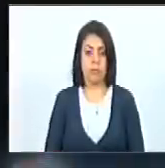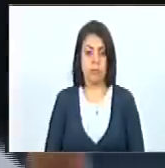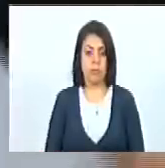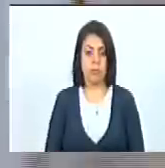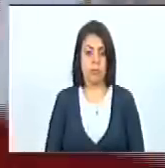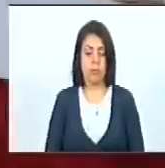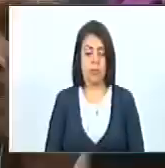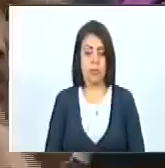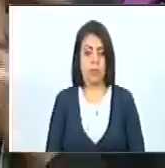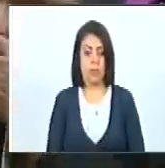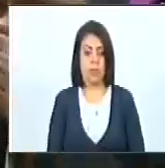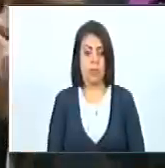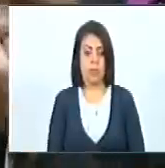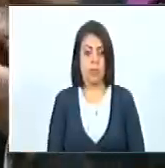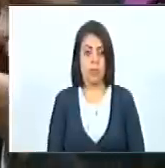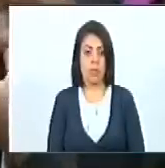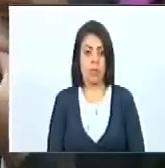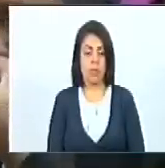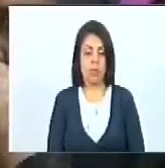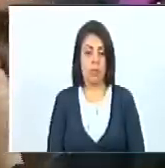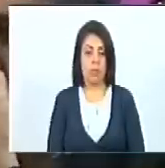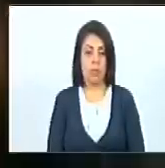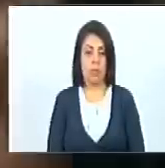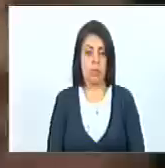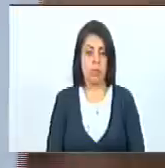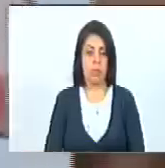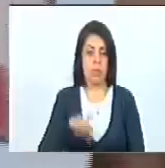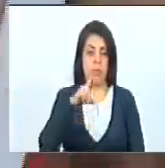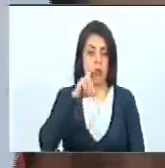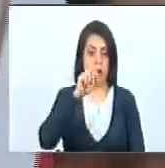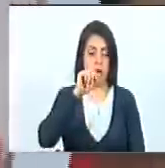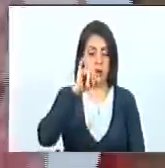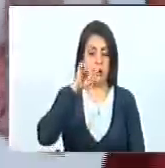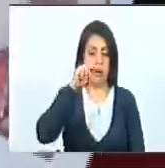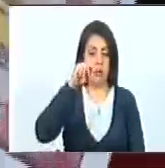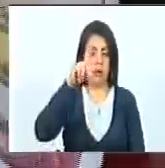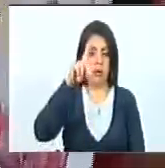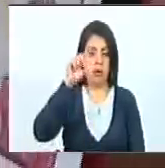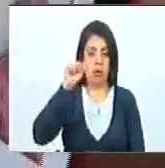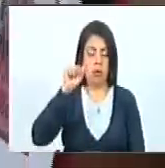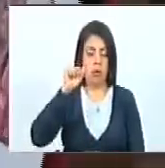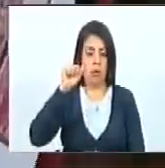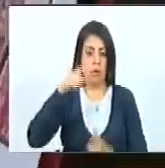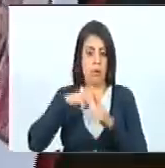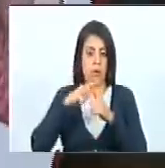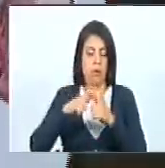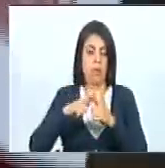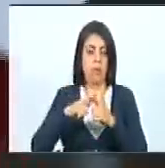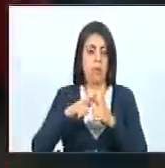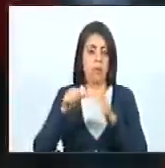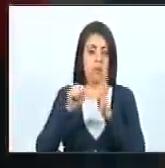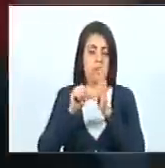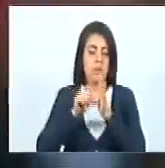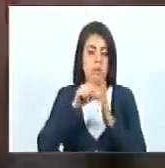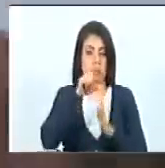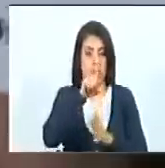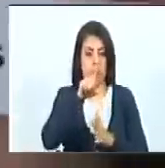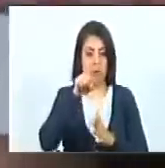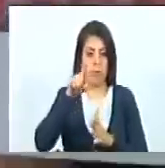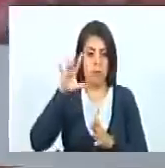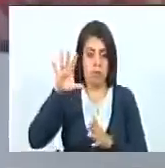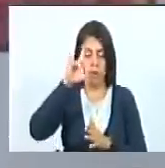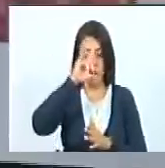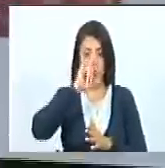hago pausa, tenemos también a Raimunda Castillo de Barreto, con